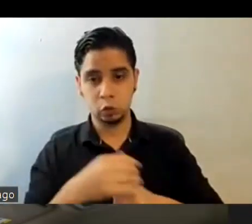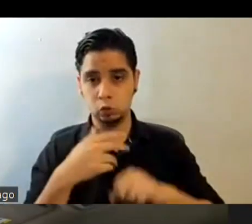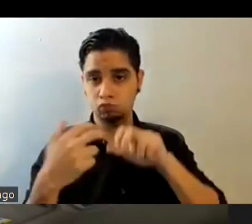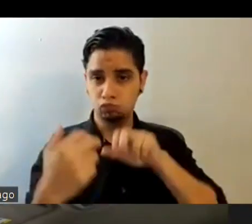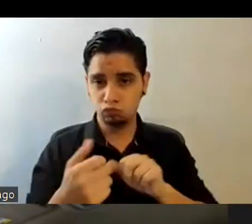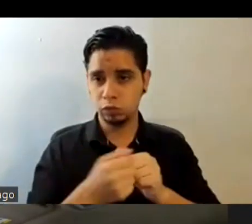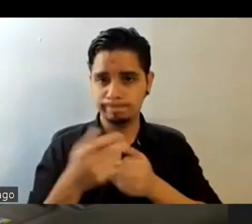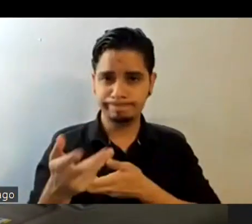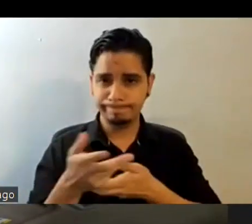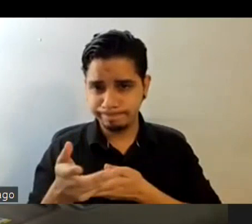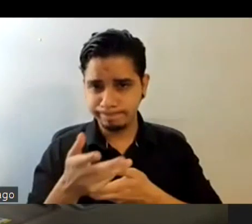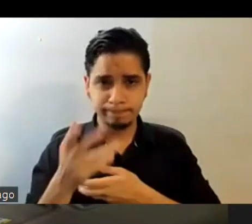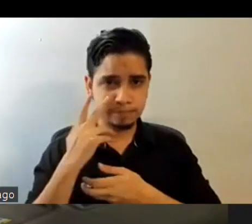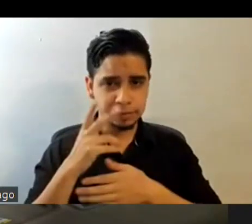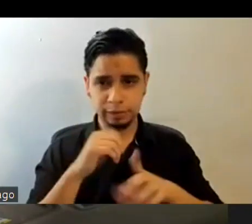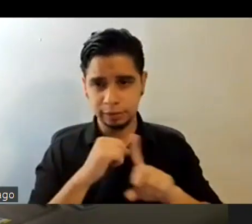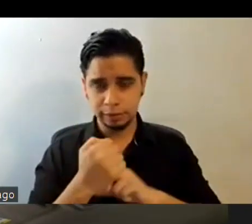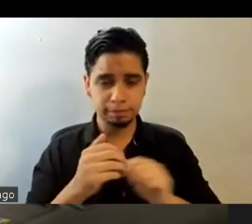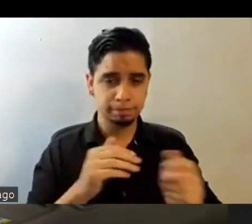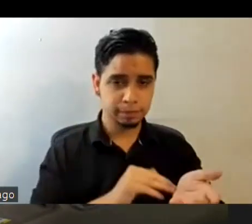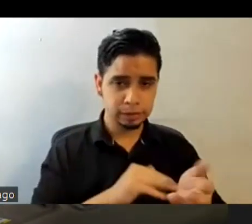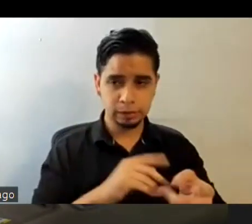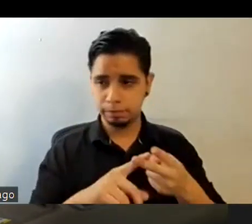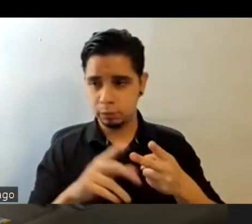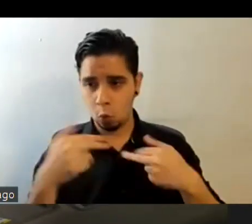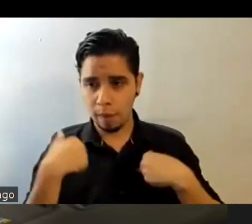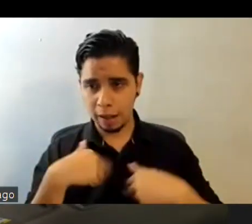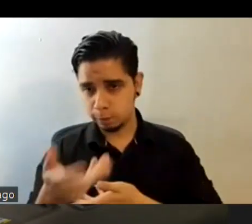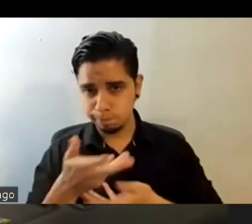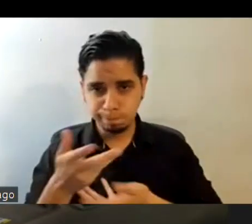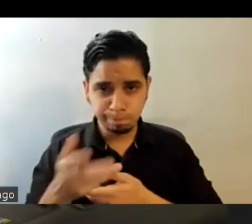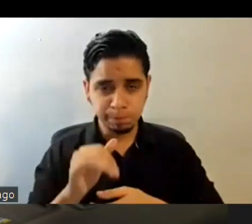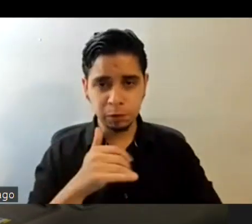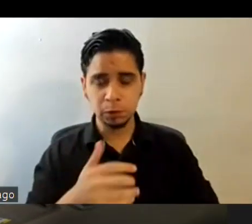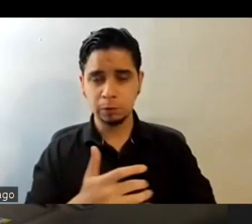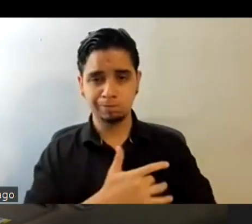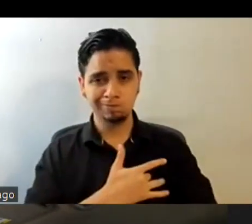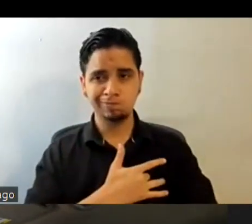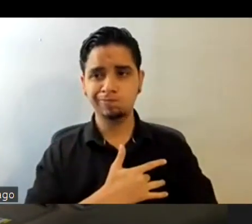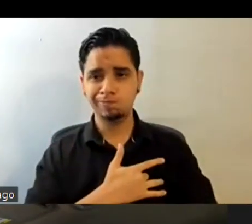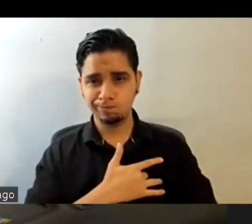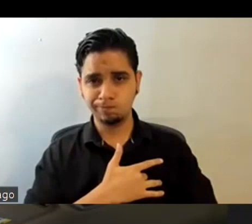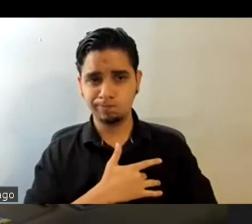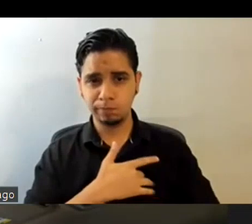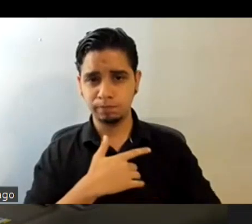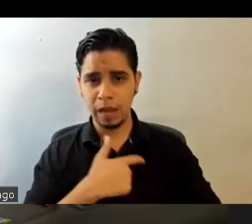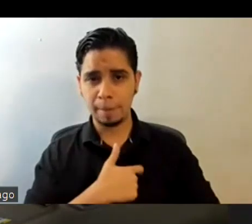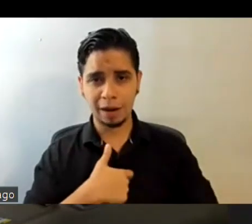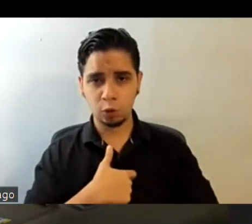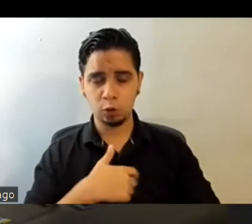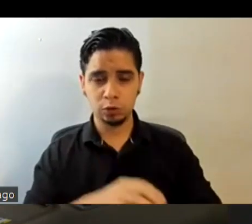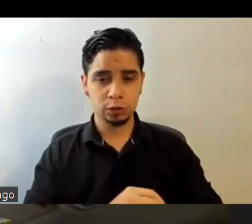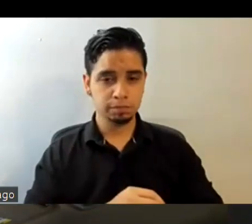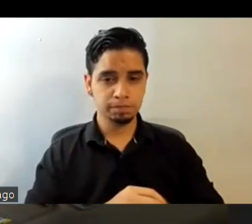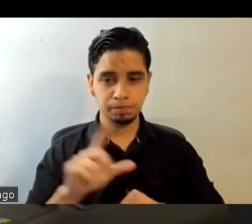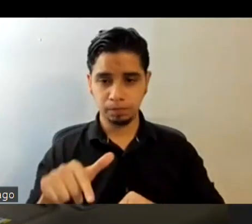y vi el aspecto médico y el aspecto humano de esa persona. Y eso me marcó. Entonces, en este momento, pues yo tuve esa